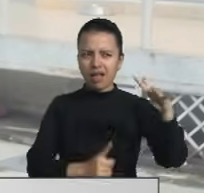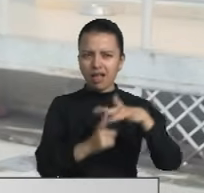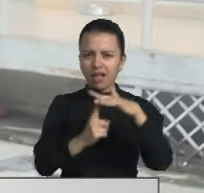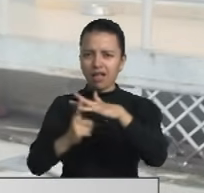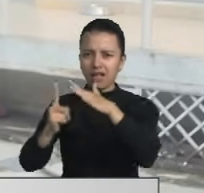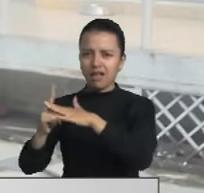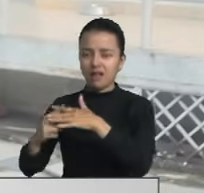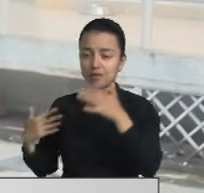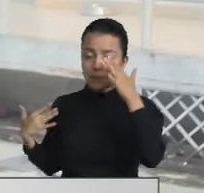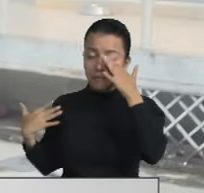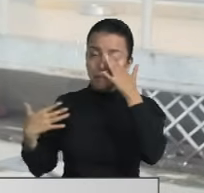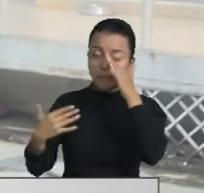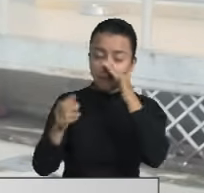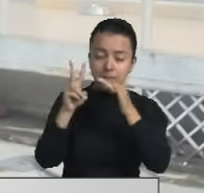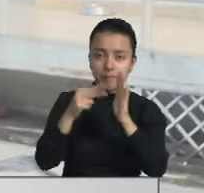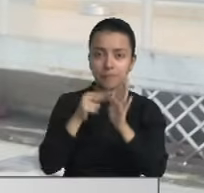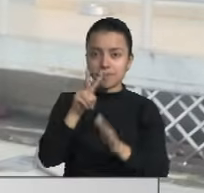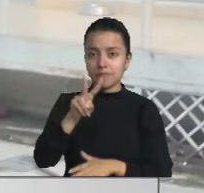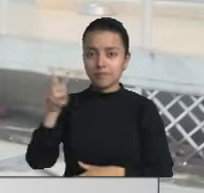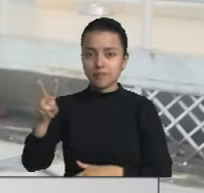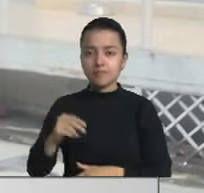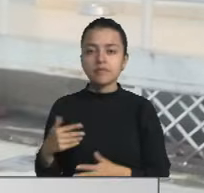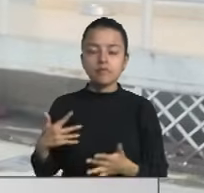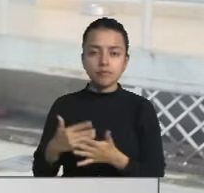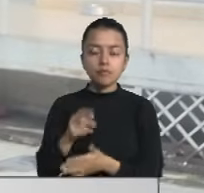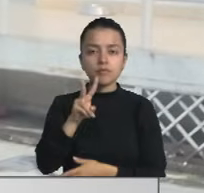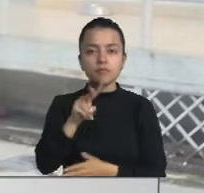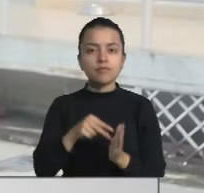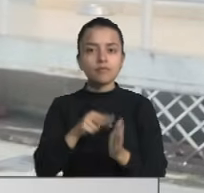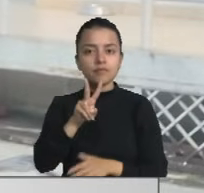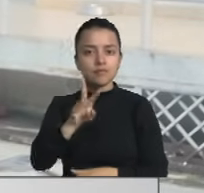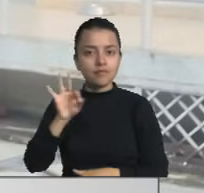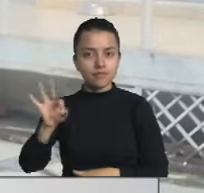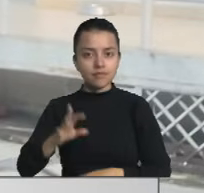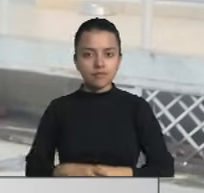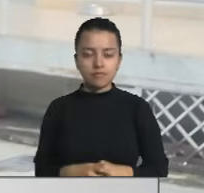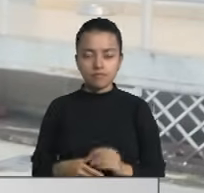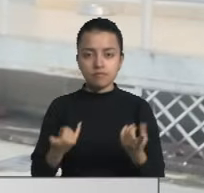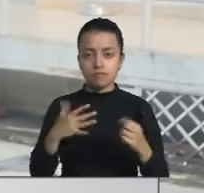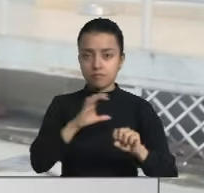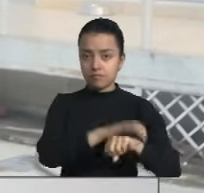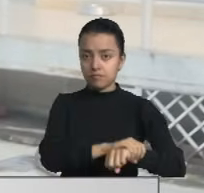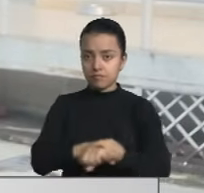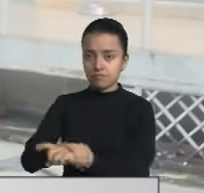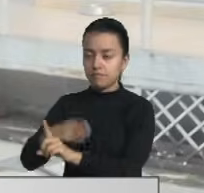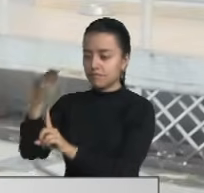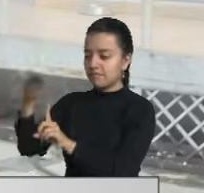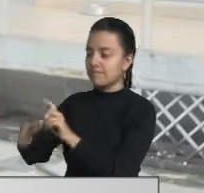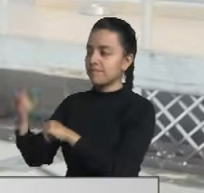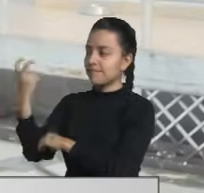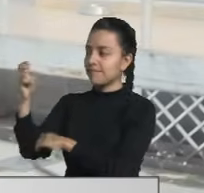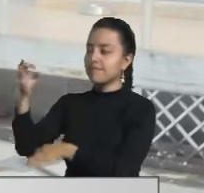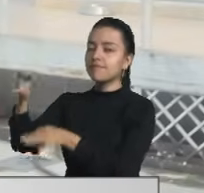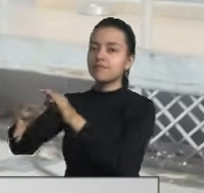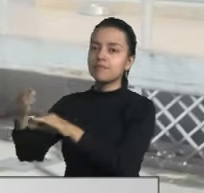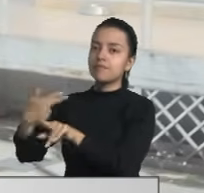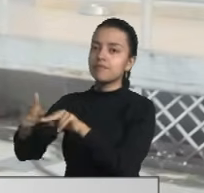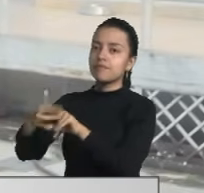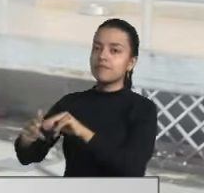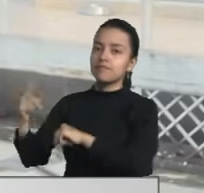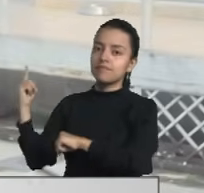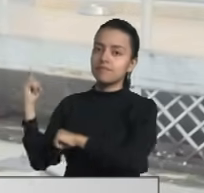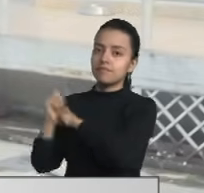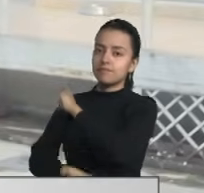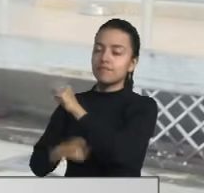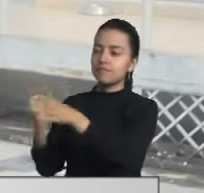años 2022 y 2023. El detenido fue dejado a disposición de la Fiscalía General de la Nación y un juez de la República le